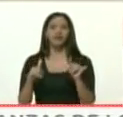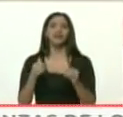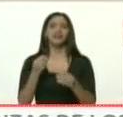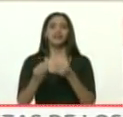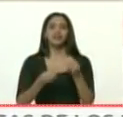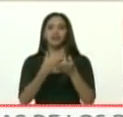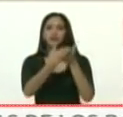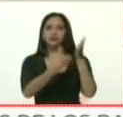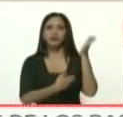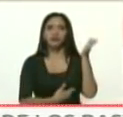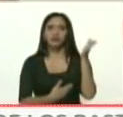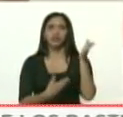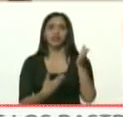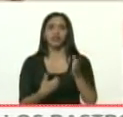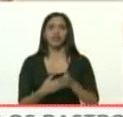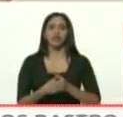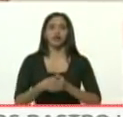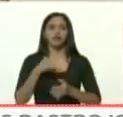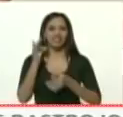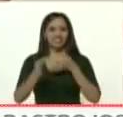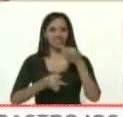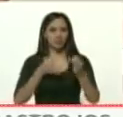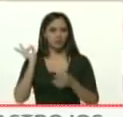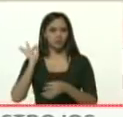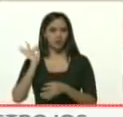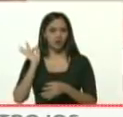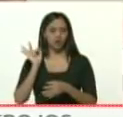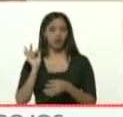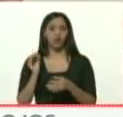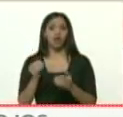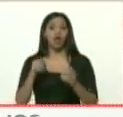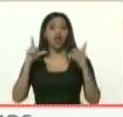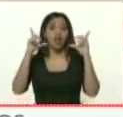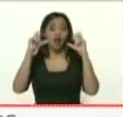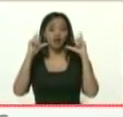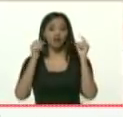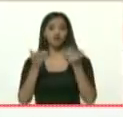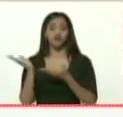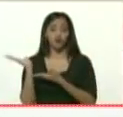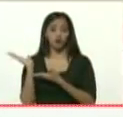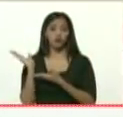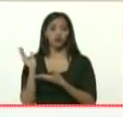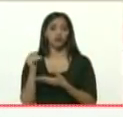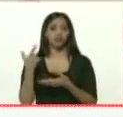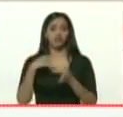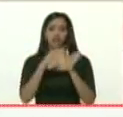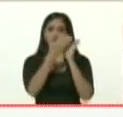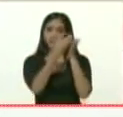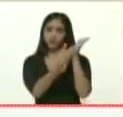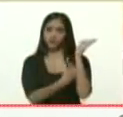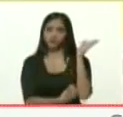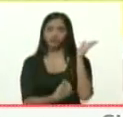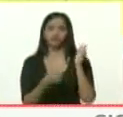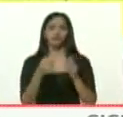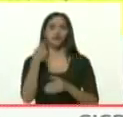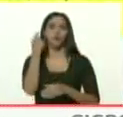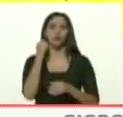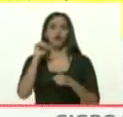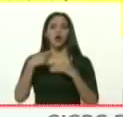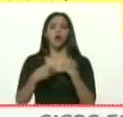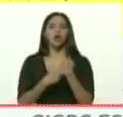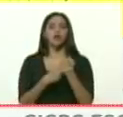que apoya la exposición que usted hace, ¿no? Allí, en la fotografía que contiene esta lámina, está el diputado Juan